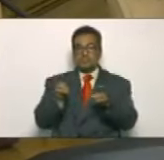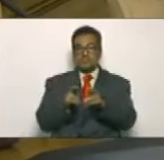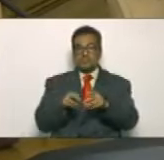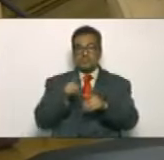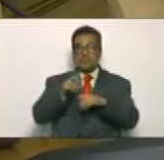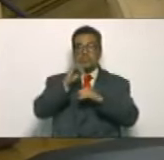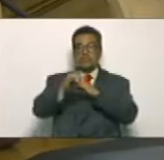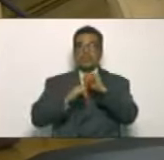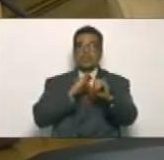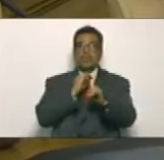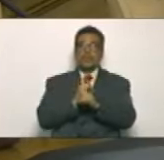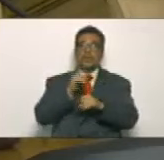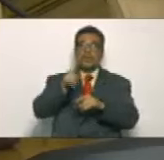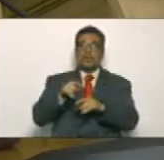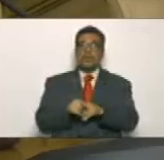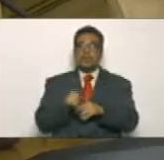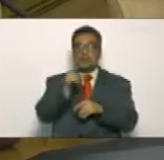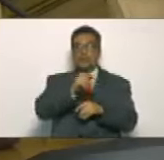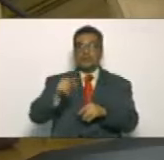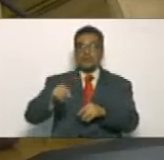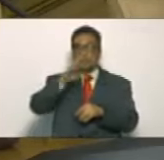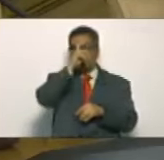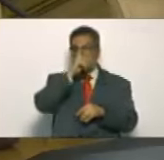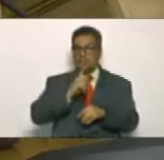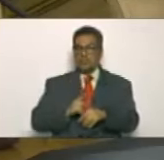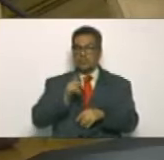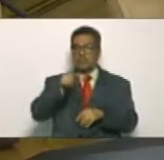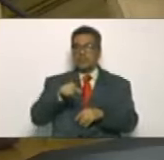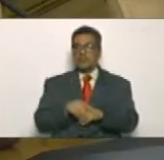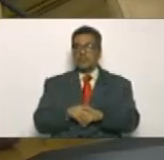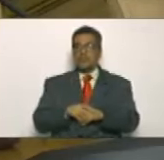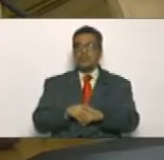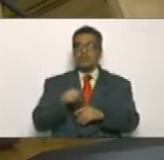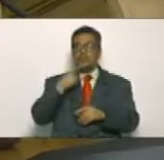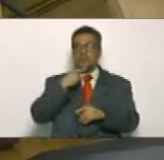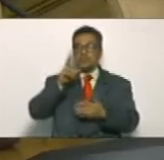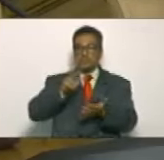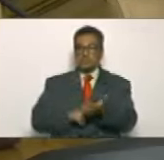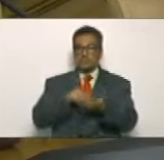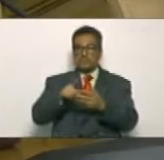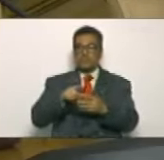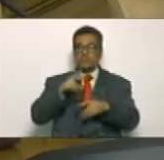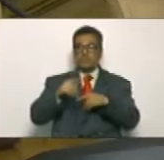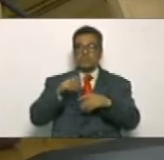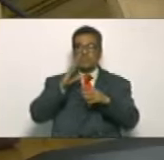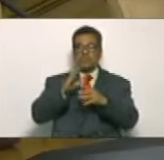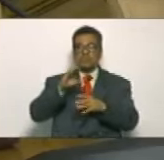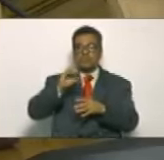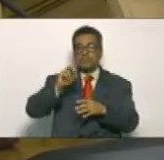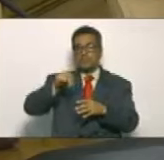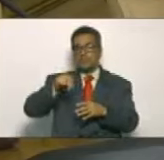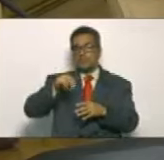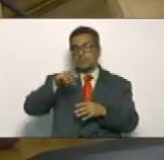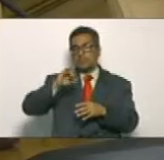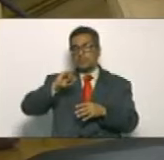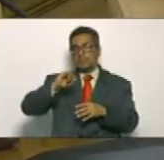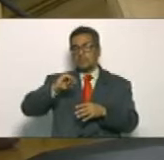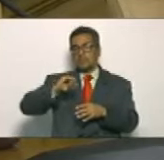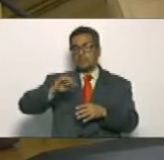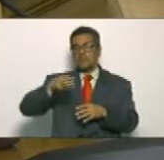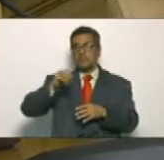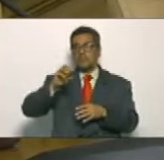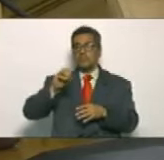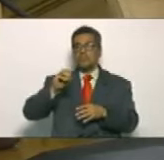rutas internacionales para personas con discapacidad debidamente certificados por el Consejo Nacional para las Personas con